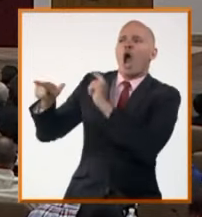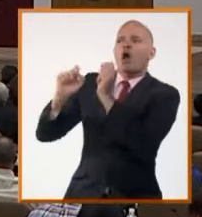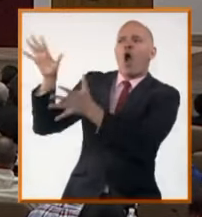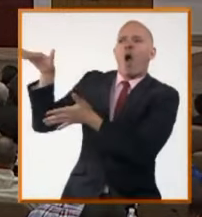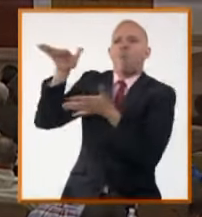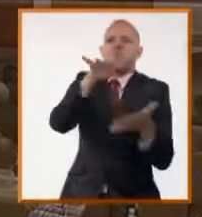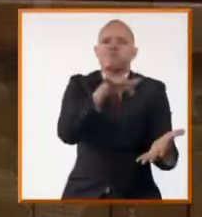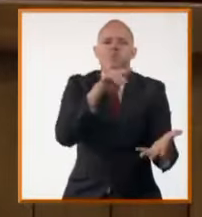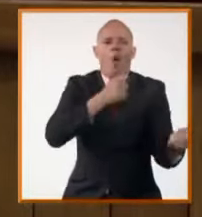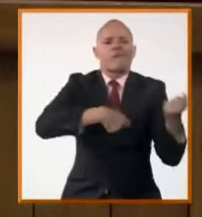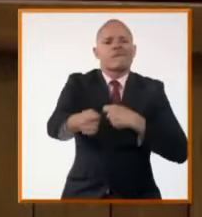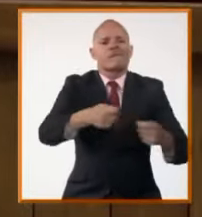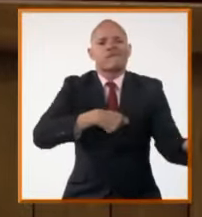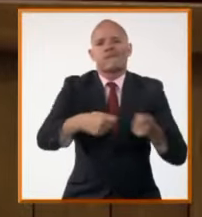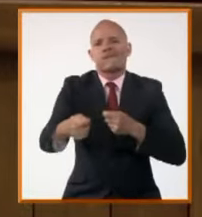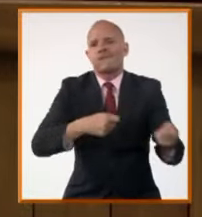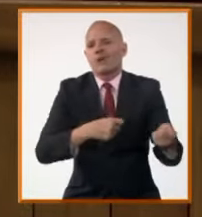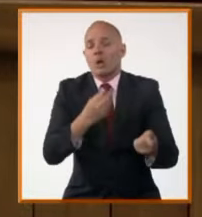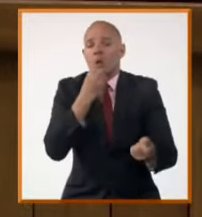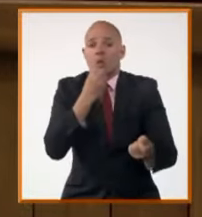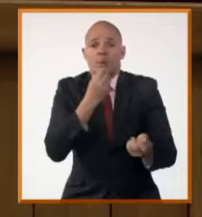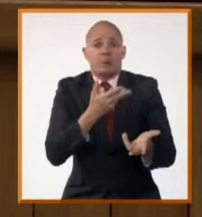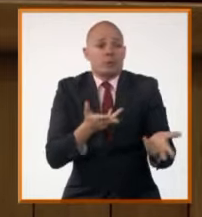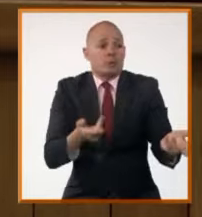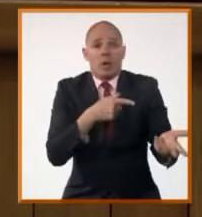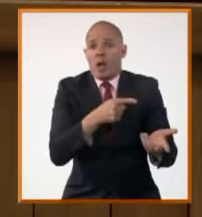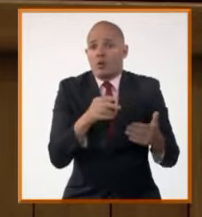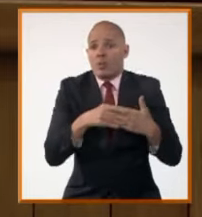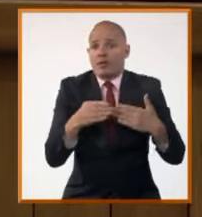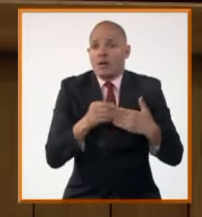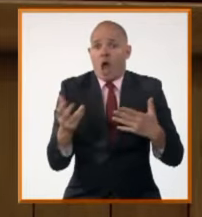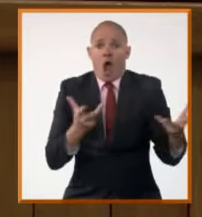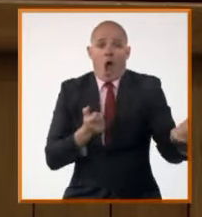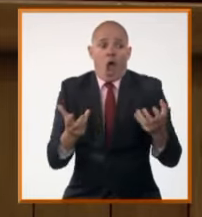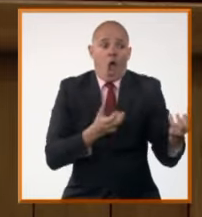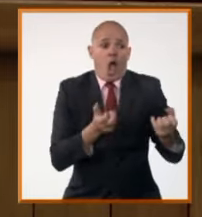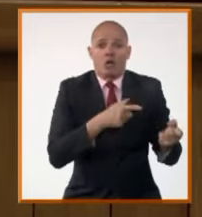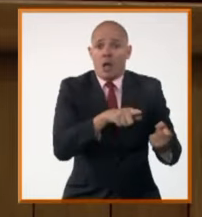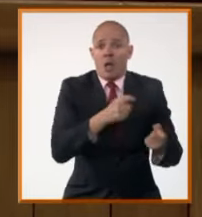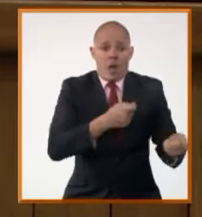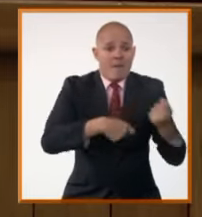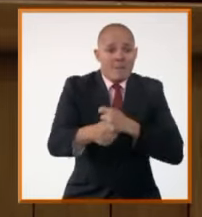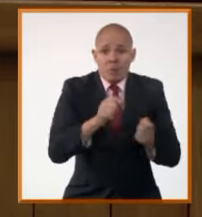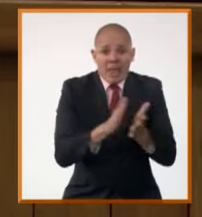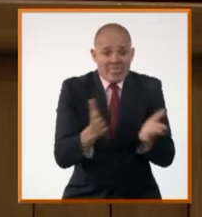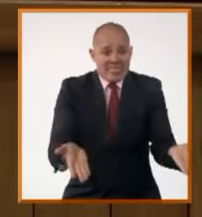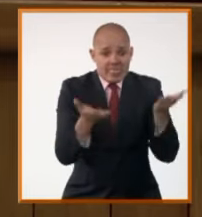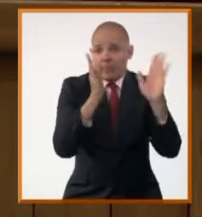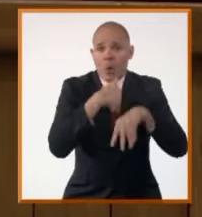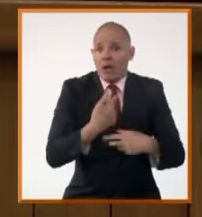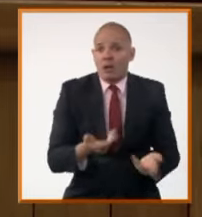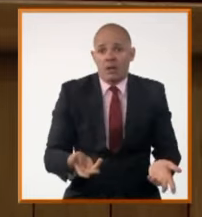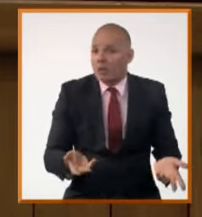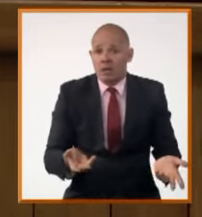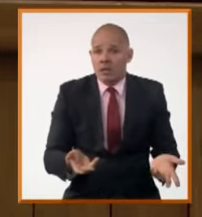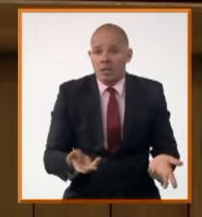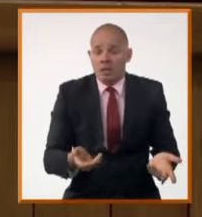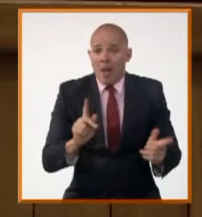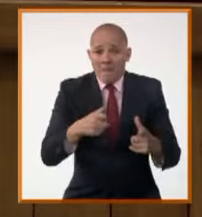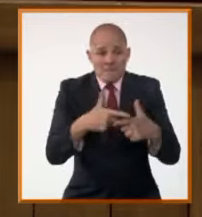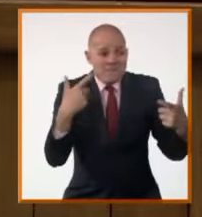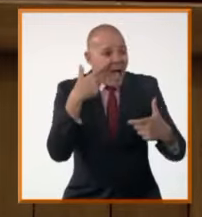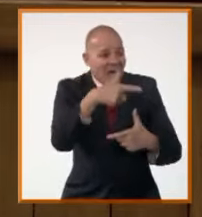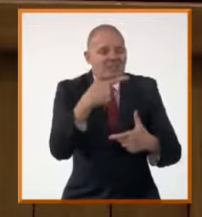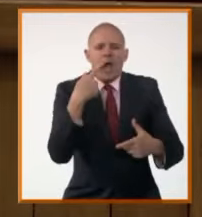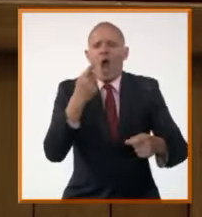las divisas en los mercados cambiarios ilegales. No se ha avanzado en el